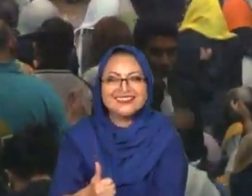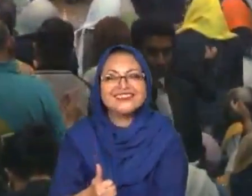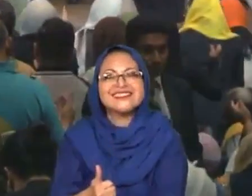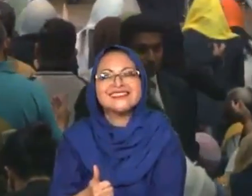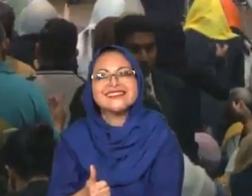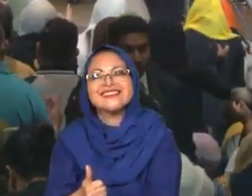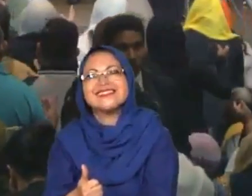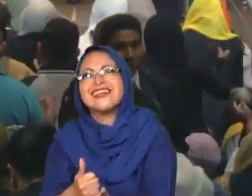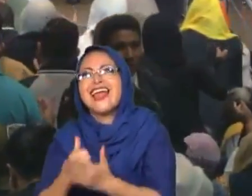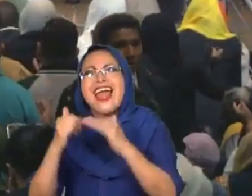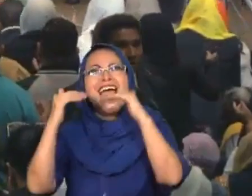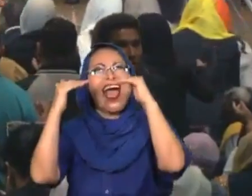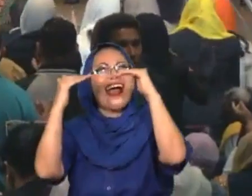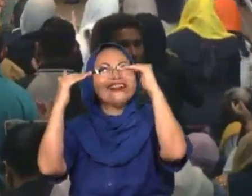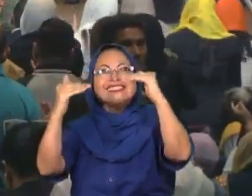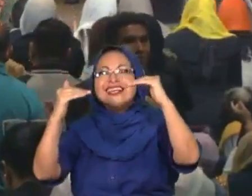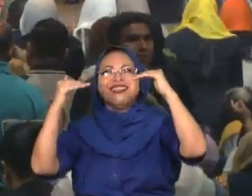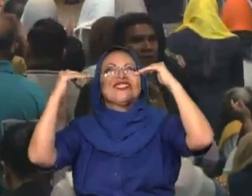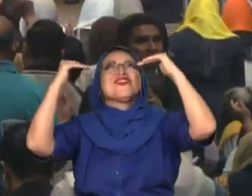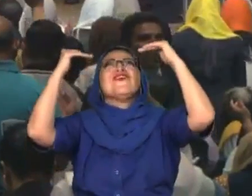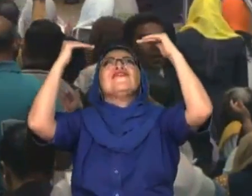amén. Soberano Dios,